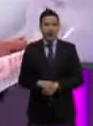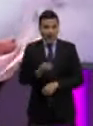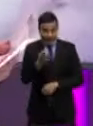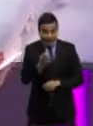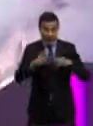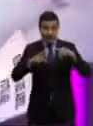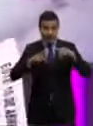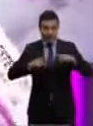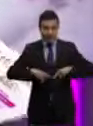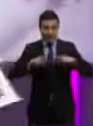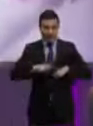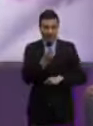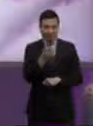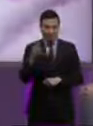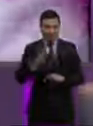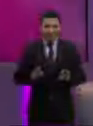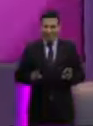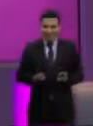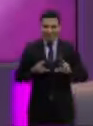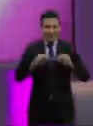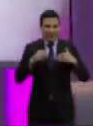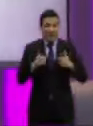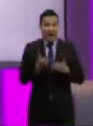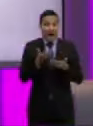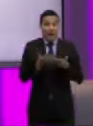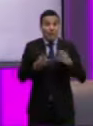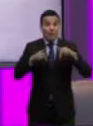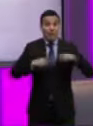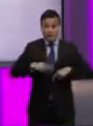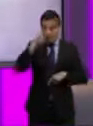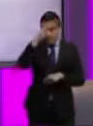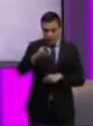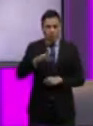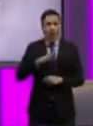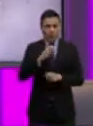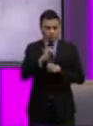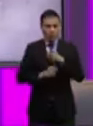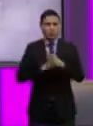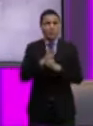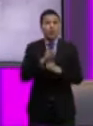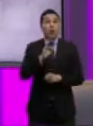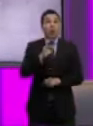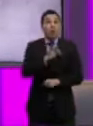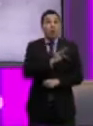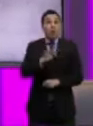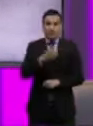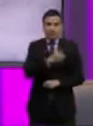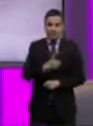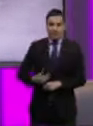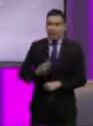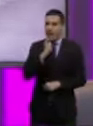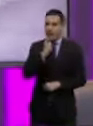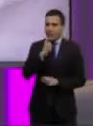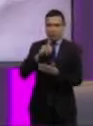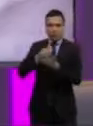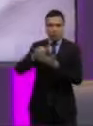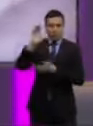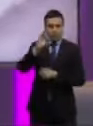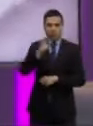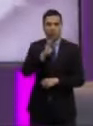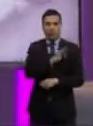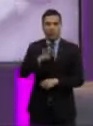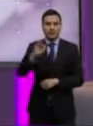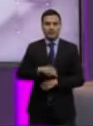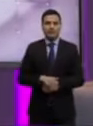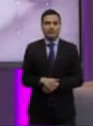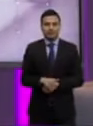no los entendemos. Hoy los mexicanos tenemos una oportunidad. Despedir a este señor. Cruza la